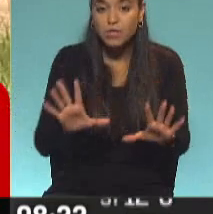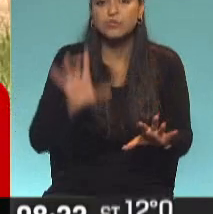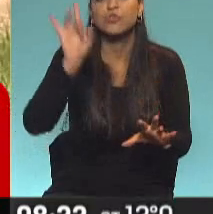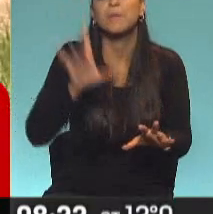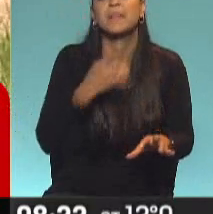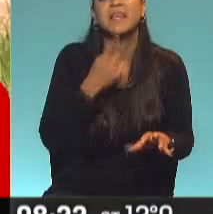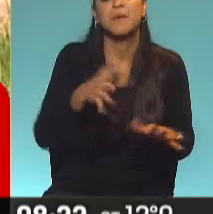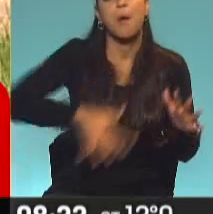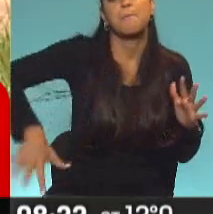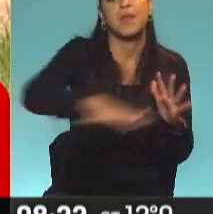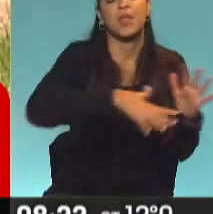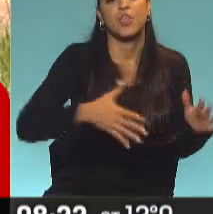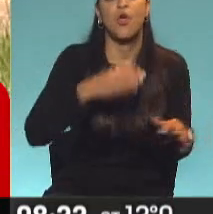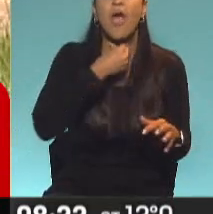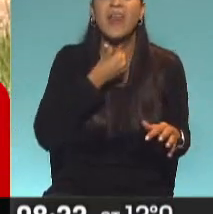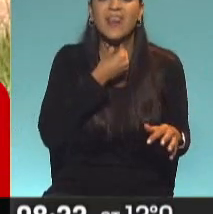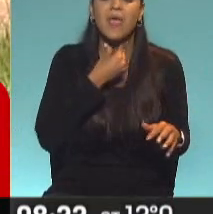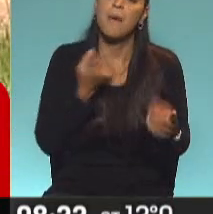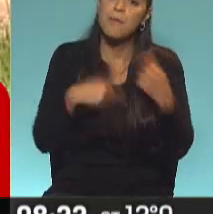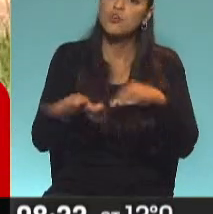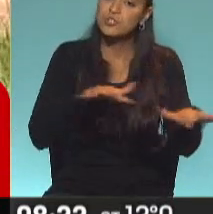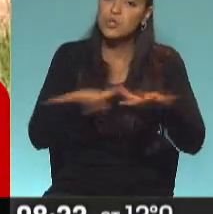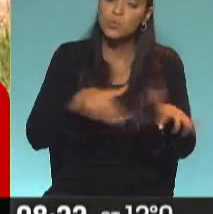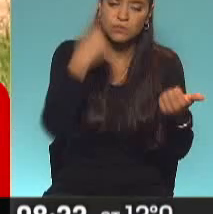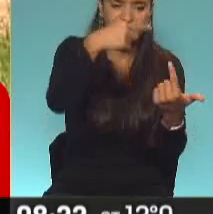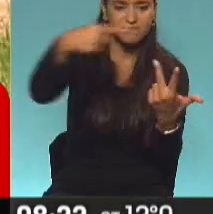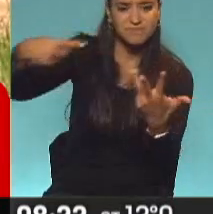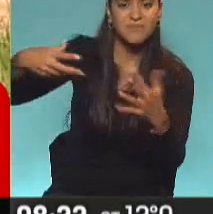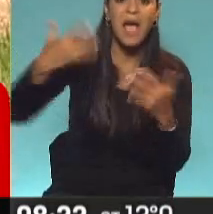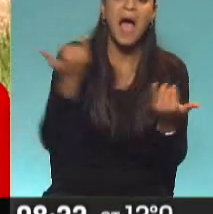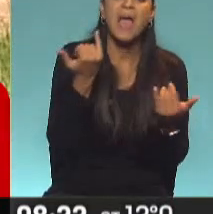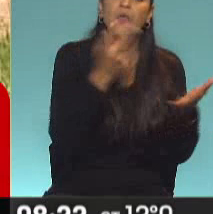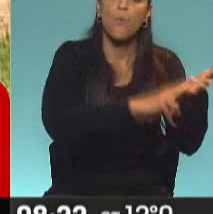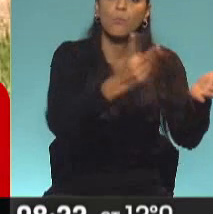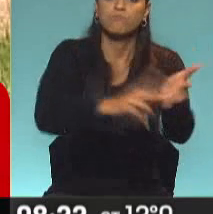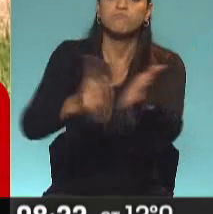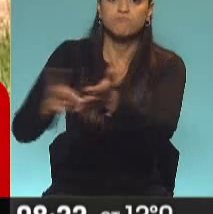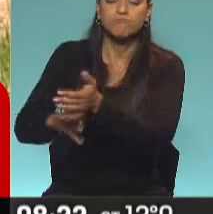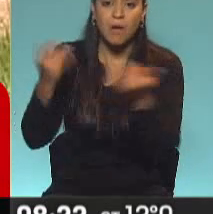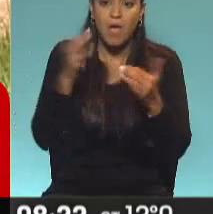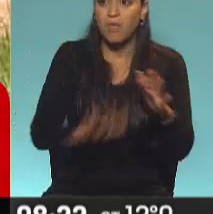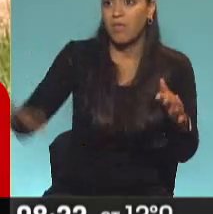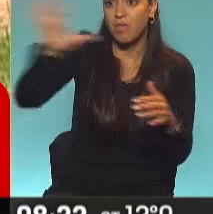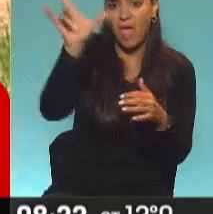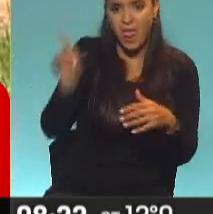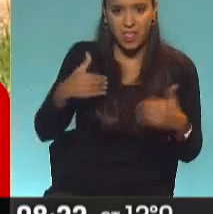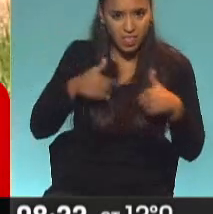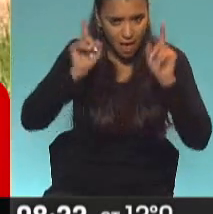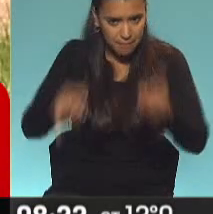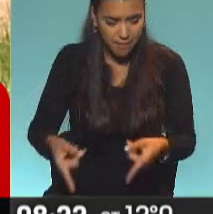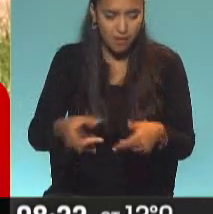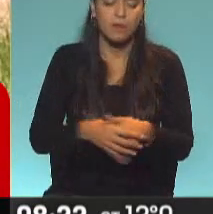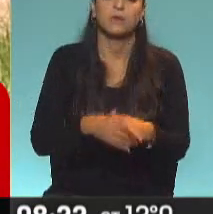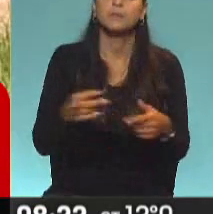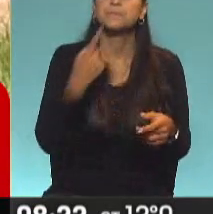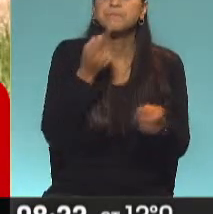predio de Guernica, pero lo decimos siempre, la situación se repite y se multiplica en otras zonas de la provincia y del resto del país. Pero básicamente, Silvia, Vero, por lo que